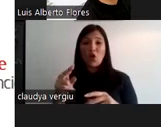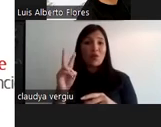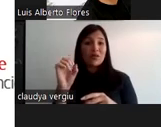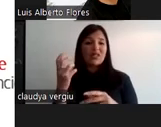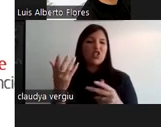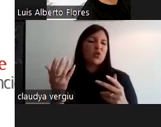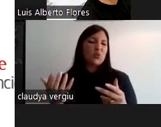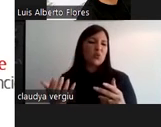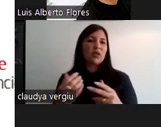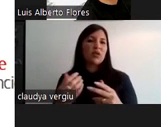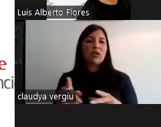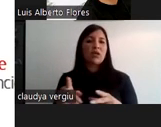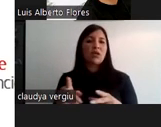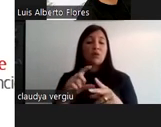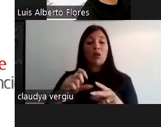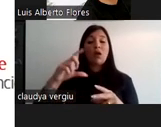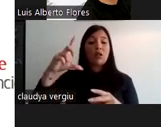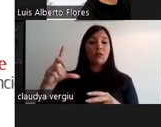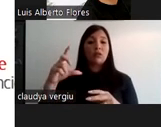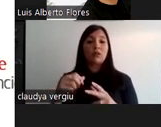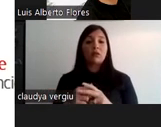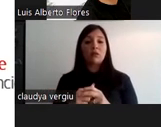ve sigue siendo alta no